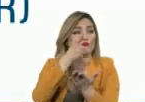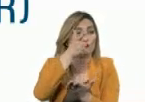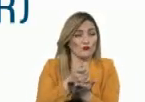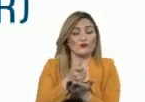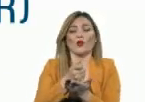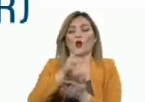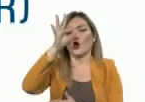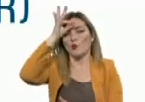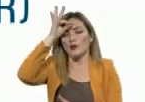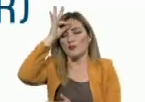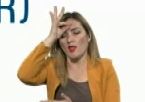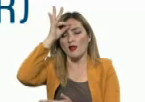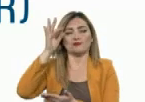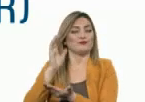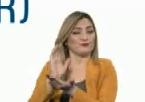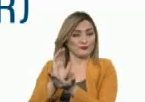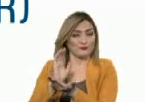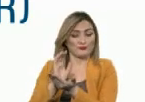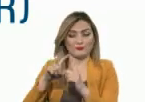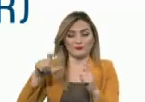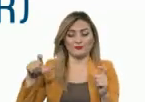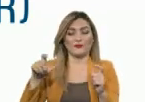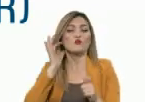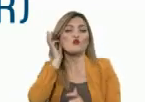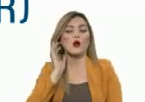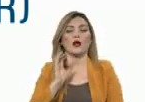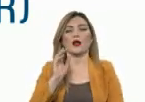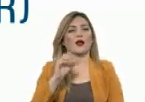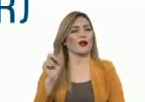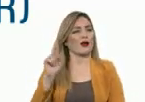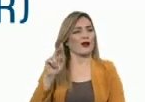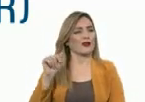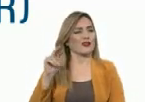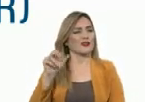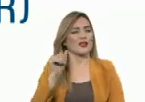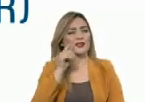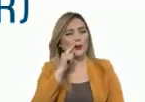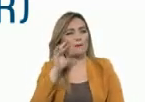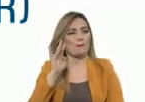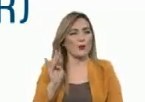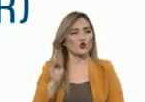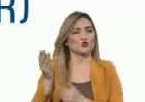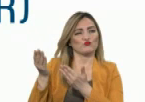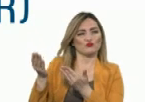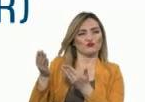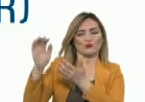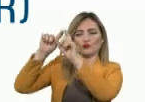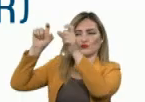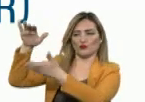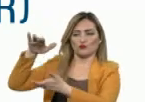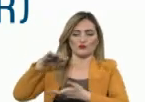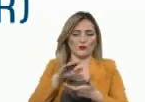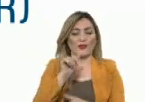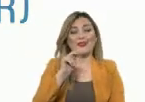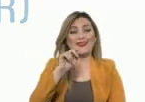Teodoro Maldonado Carbo, Jorge Enríquez, la funcionaria Carla Cárdenas, su esposo César Rodríguez, Javier Jordán como proveedor y Daniel